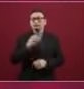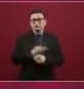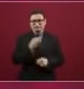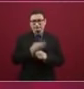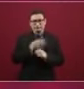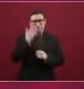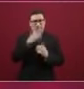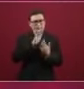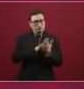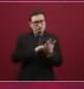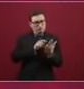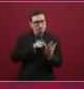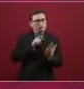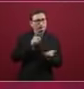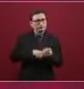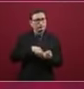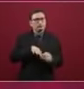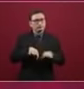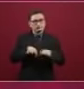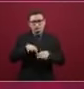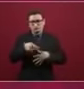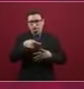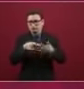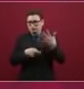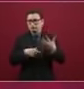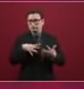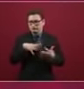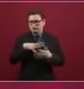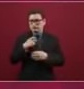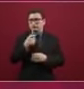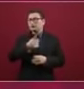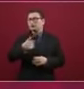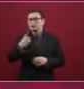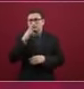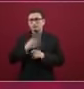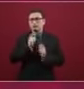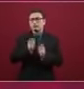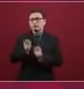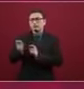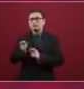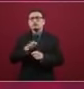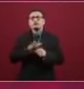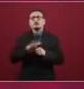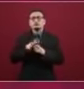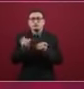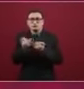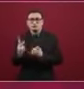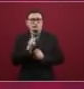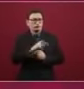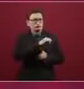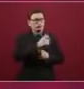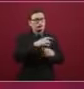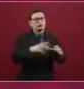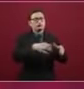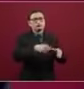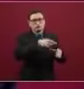de trabajo se repiten algunas de las atribuciones que ya tienen otras instancias de